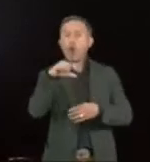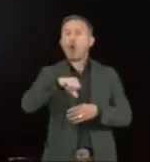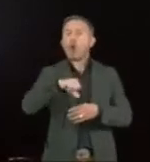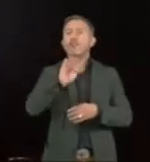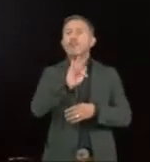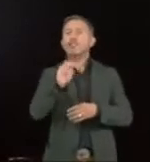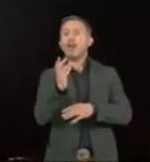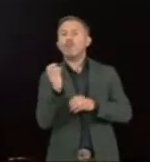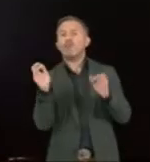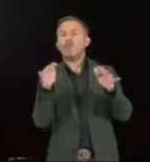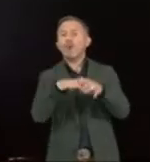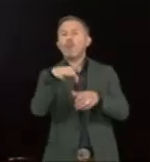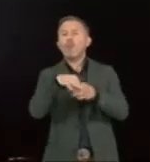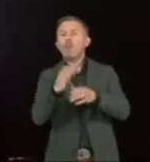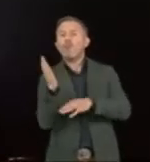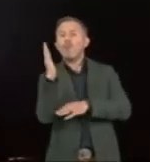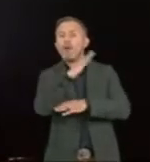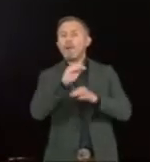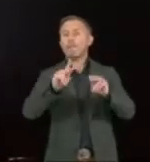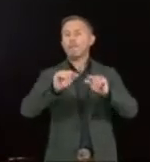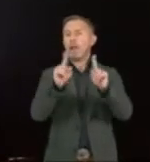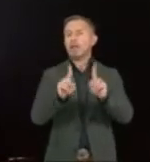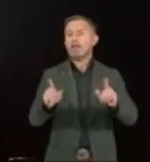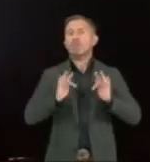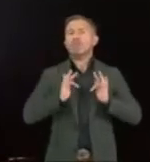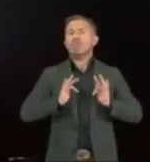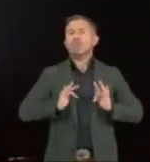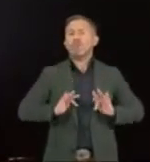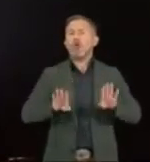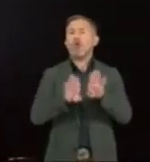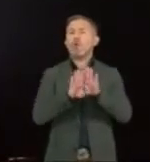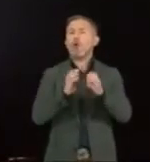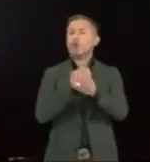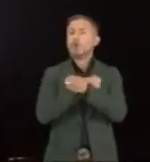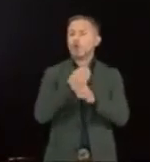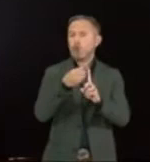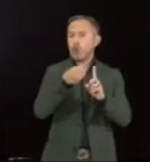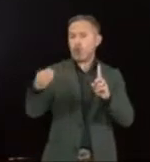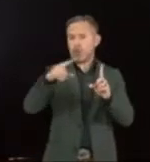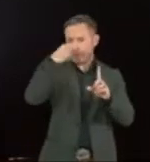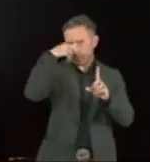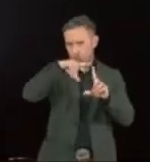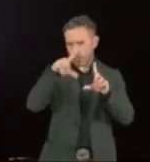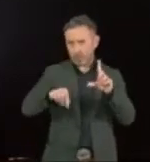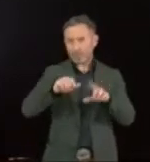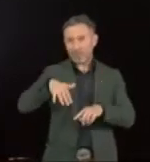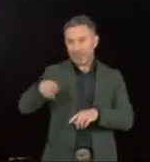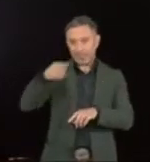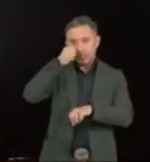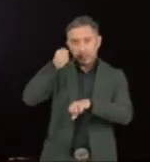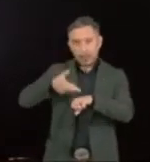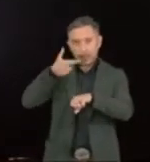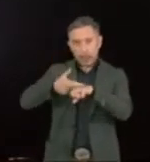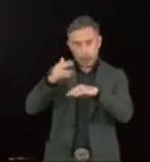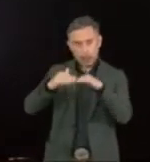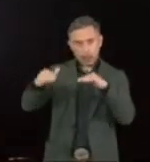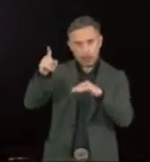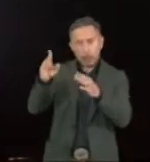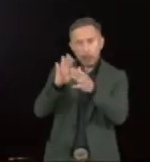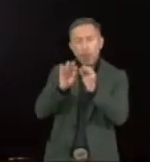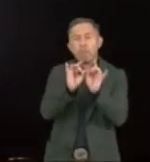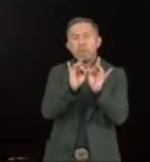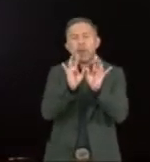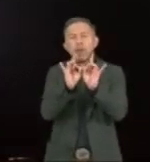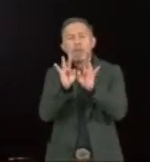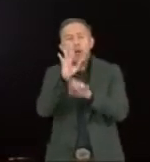y con civilidad en todo el territorio nacional y los incidentes reportados como ya lo detalló el secretario ejecutivo son menores en